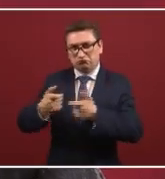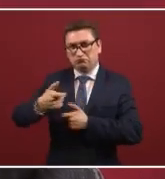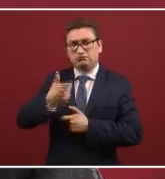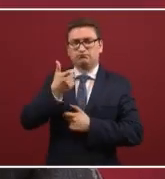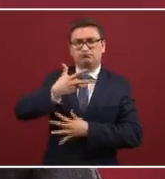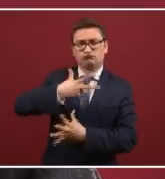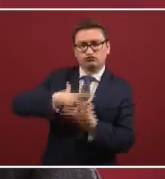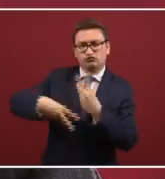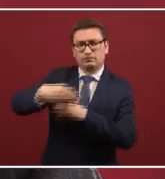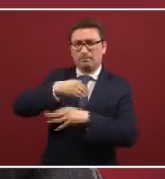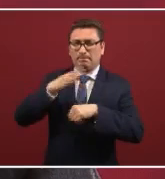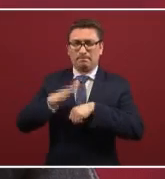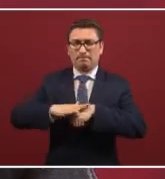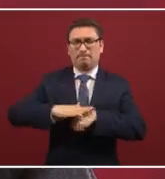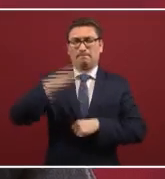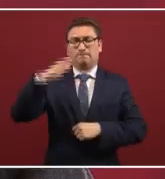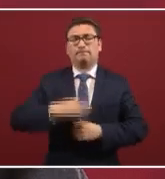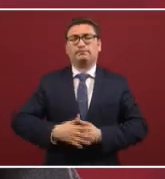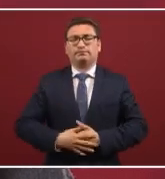se